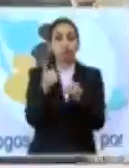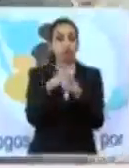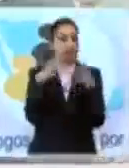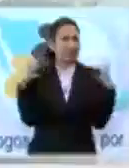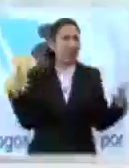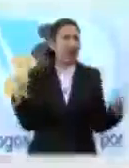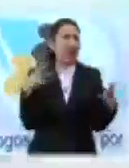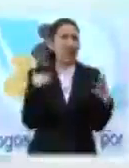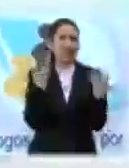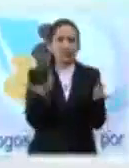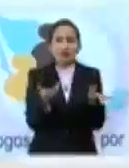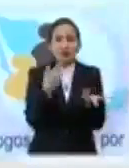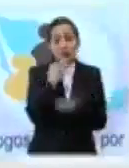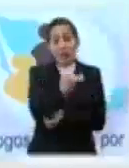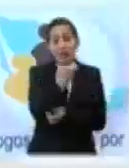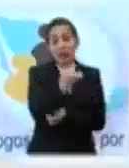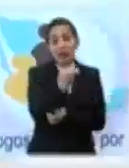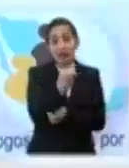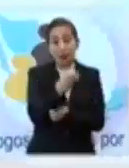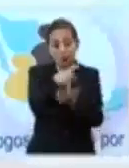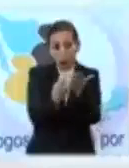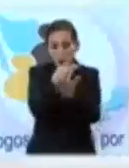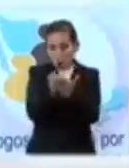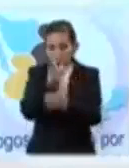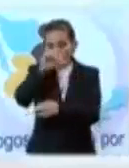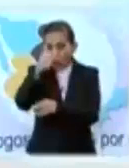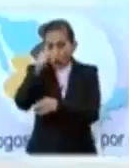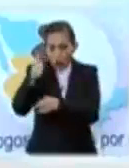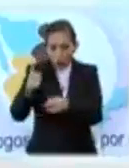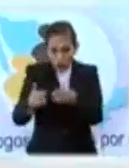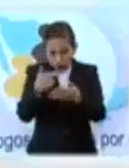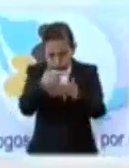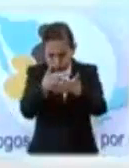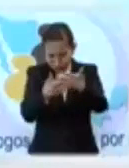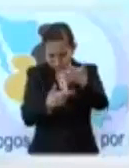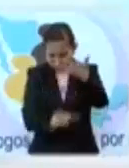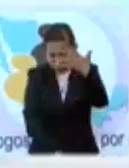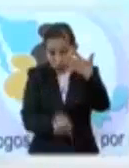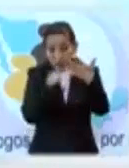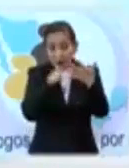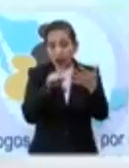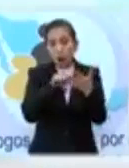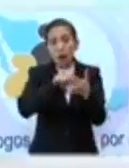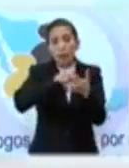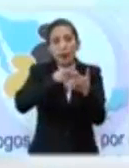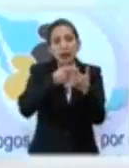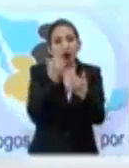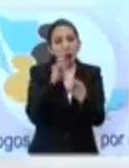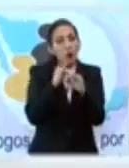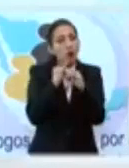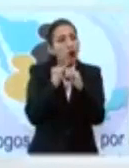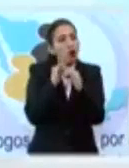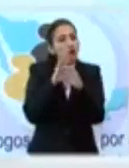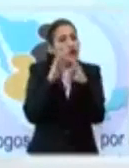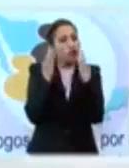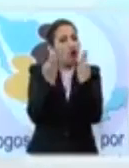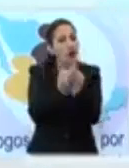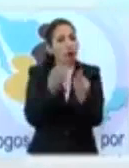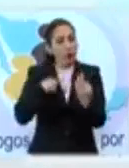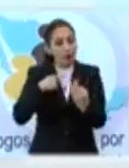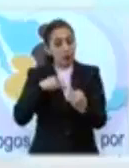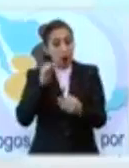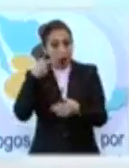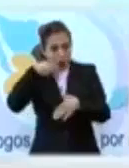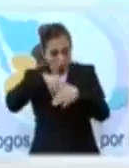las grandes implicaciones de esta proliferación de programas sociales es que fue surgiendo un modelo en donde la población que tenía